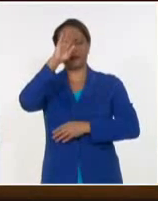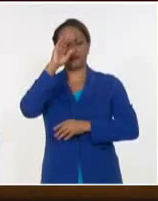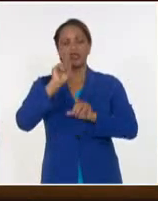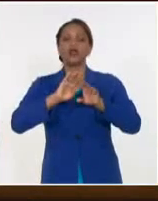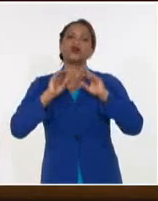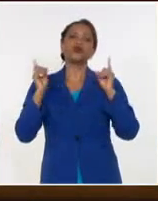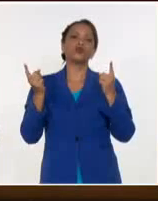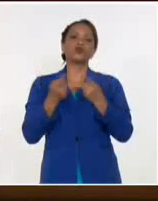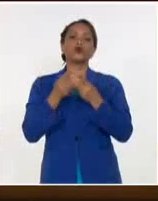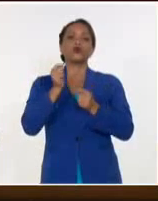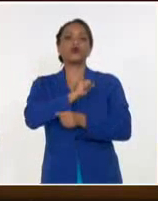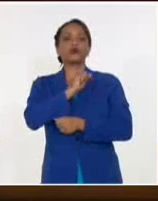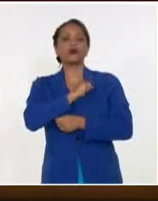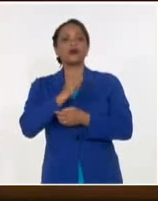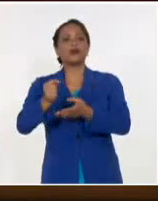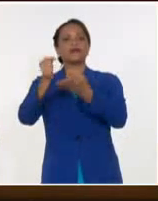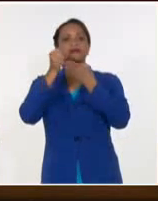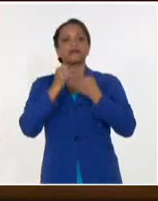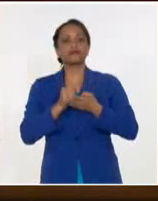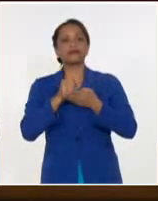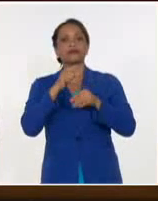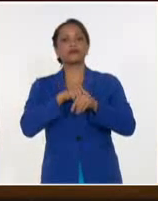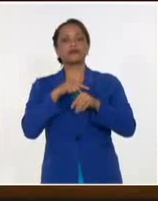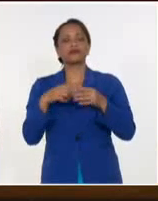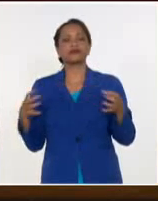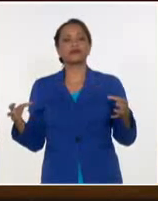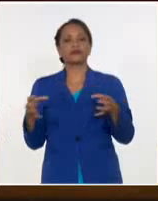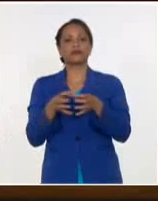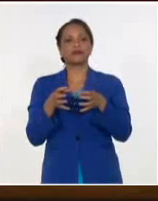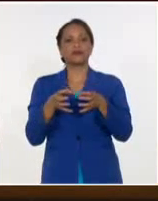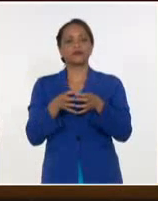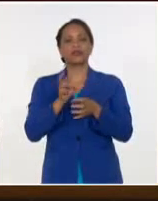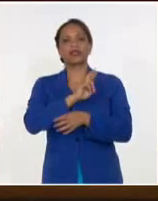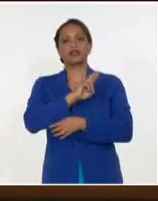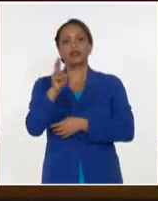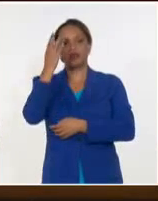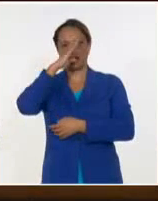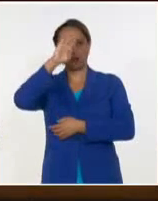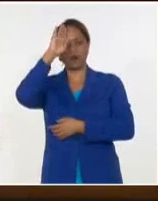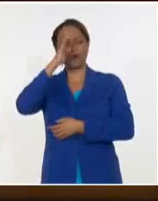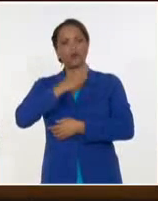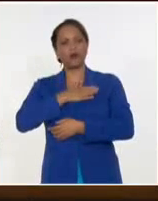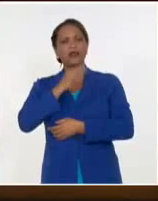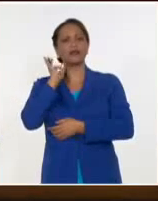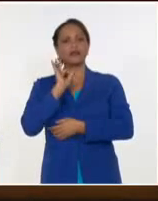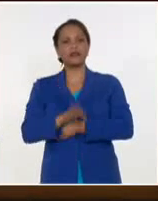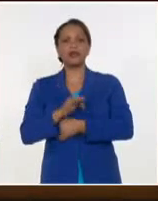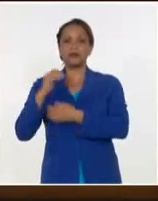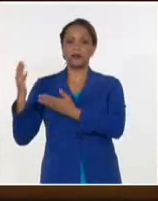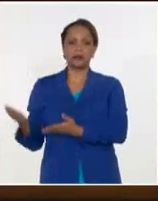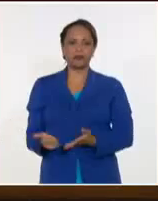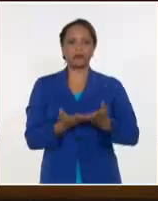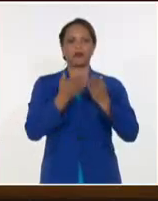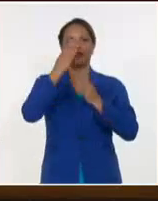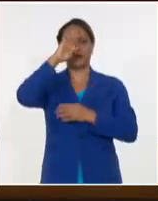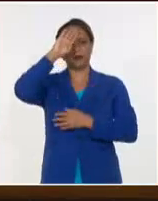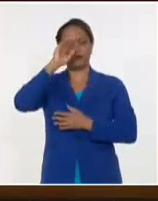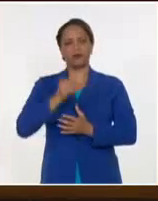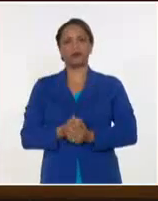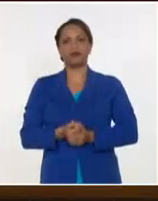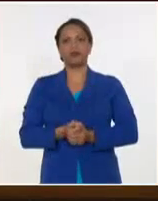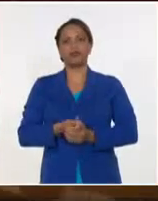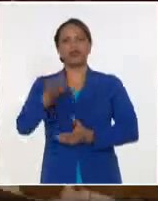quieran construir y aportar esta obra colectiva que es la Revolución Cubana, siempre serán bienvenidos. La